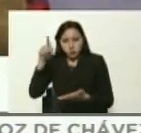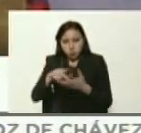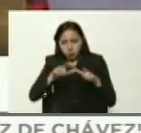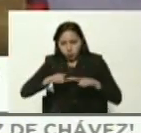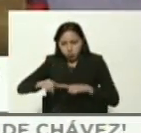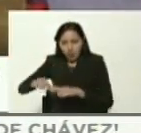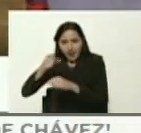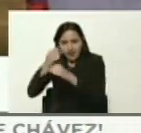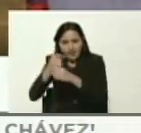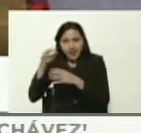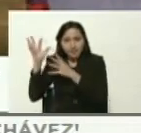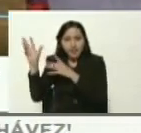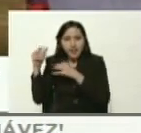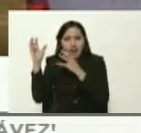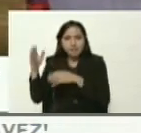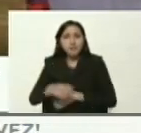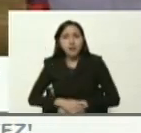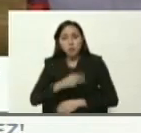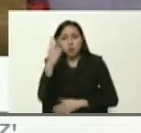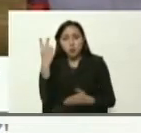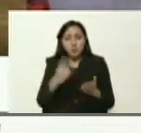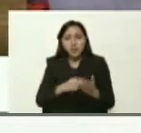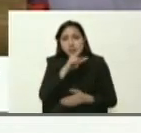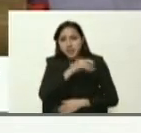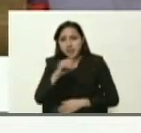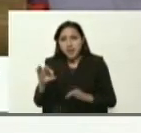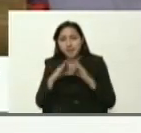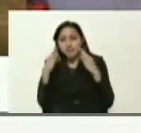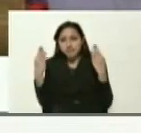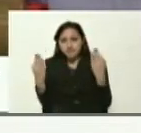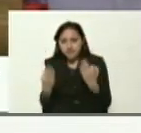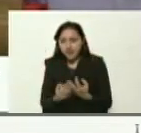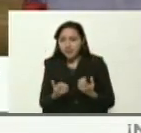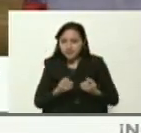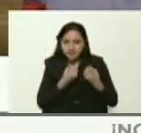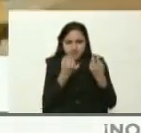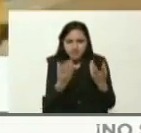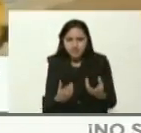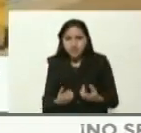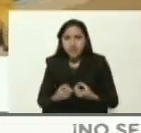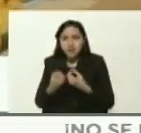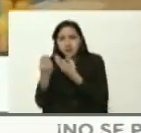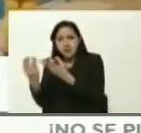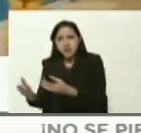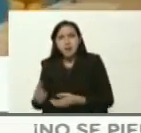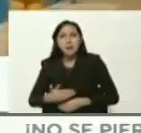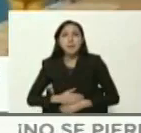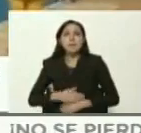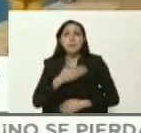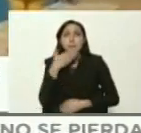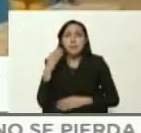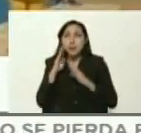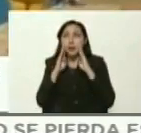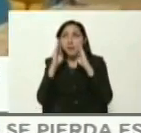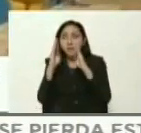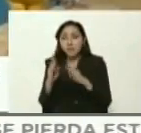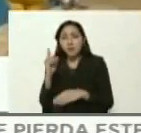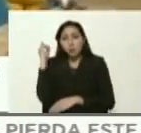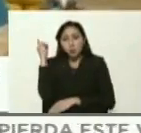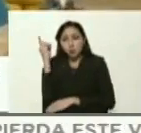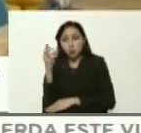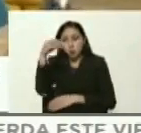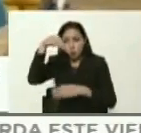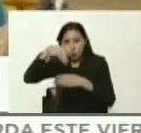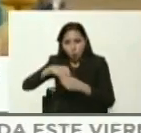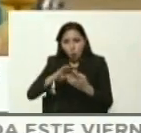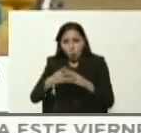Esperanza, donde están 2.300 familias, están recibiendo el beneficio del Estado. Usted no ha ordenado que nos metamos en la